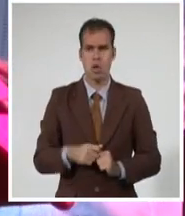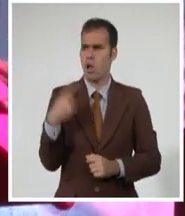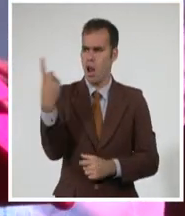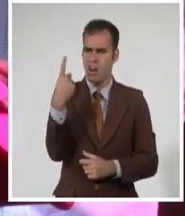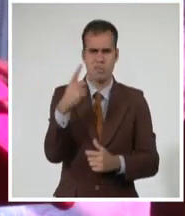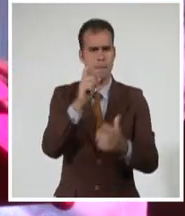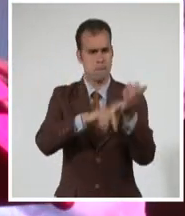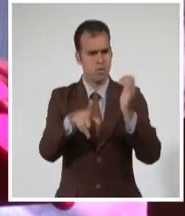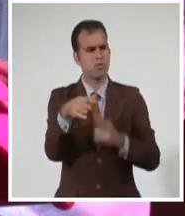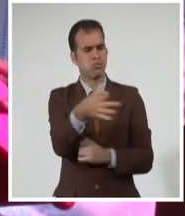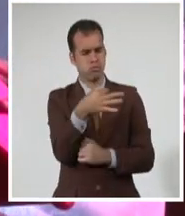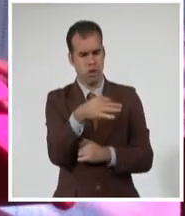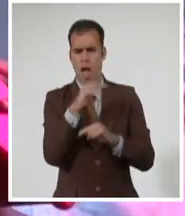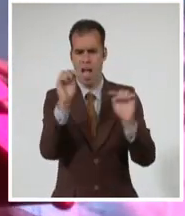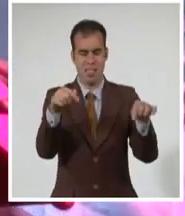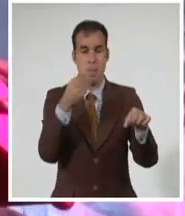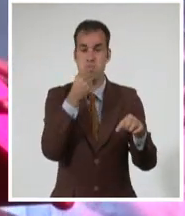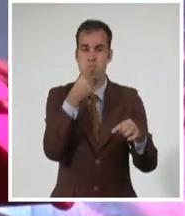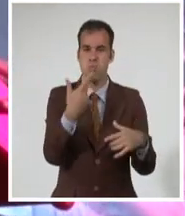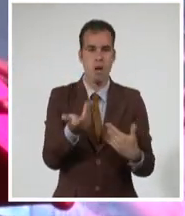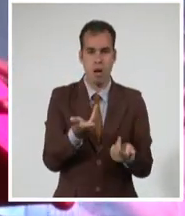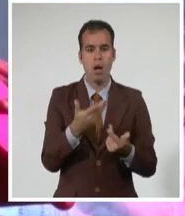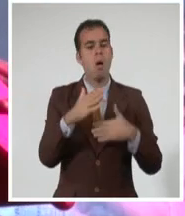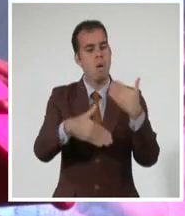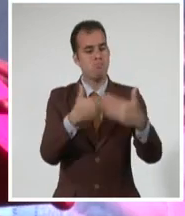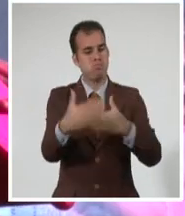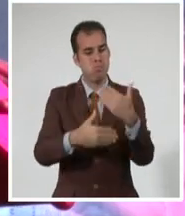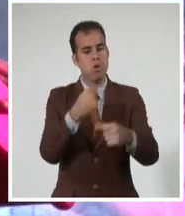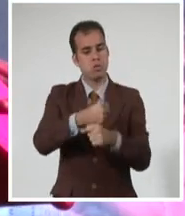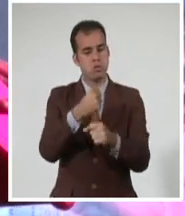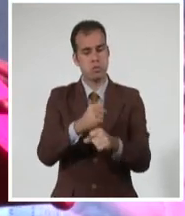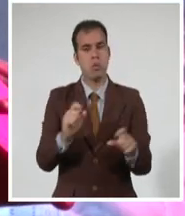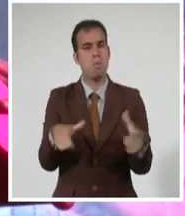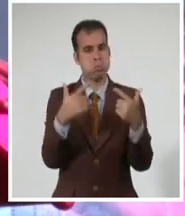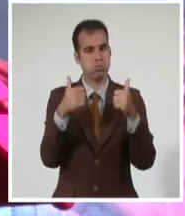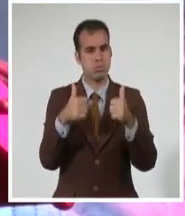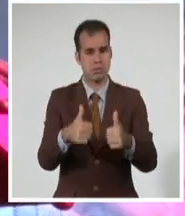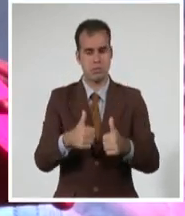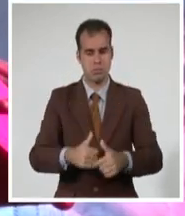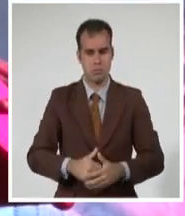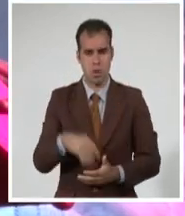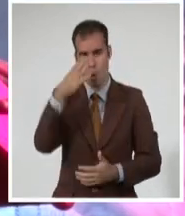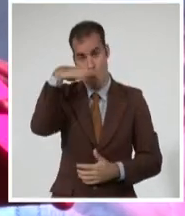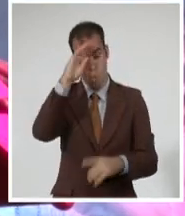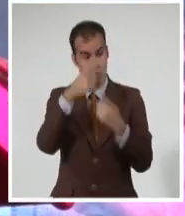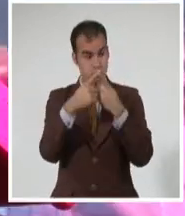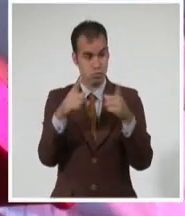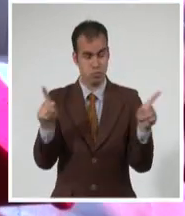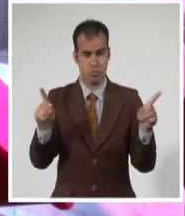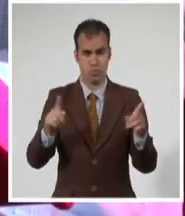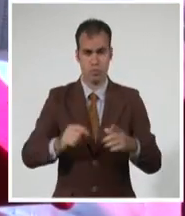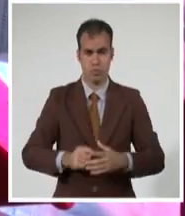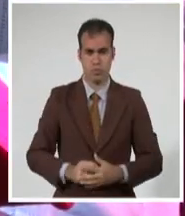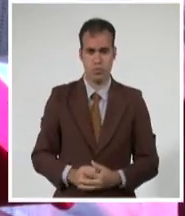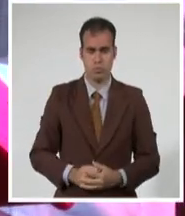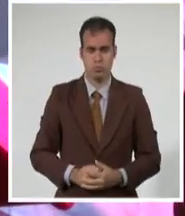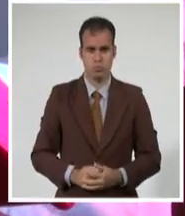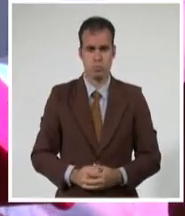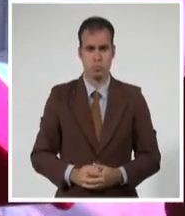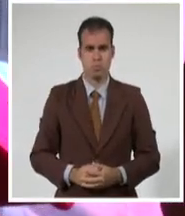dirección para encabezar estos procesos en todo el país. Y sobre todo